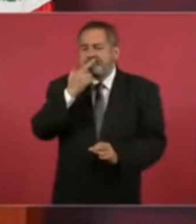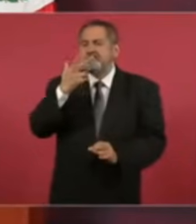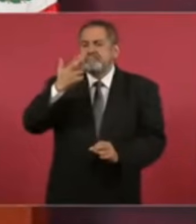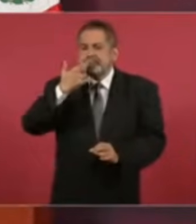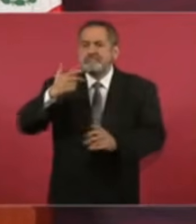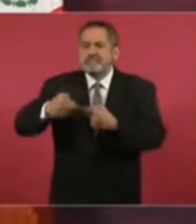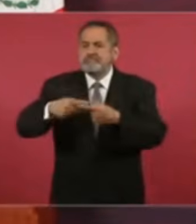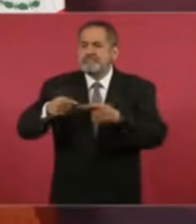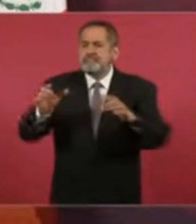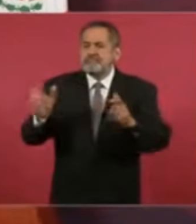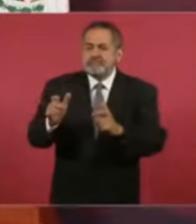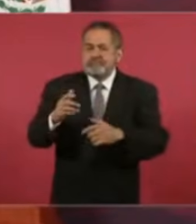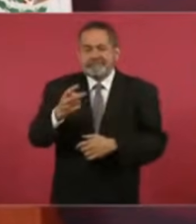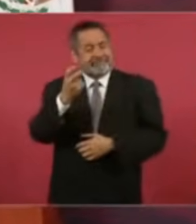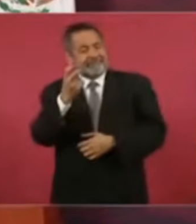Eso